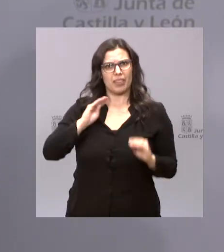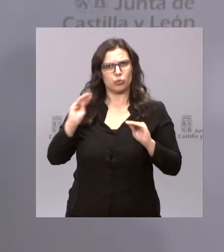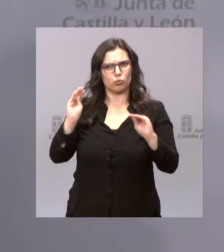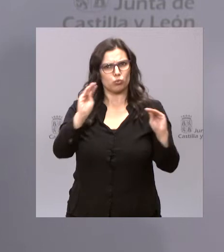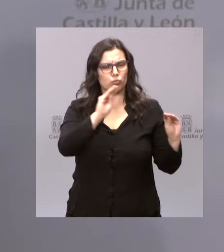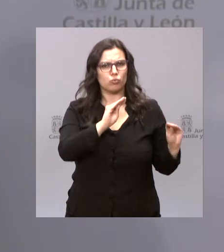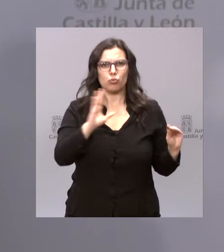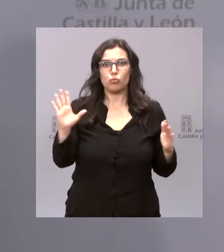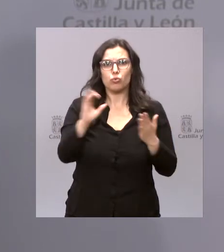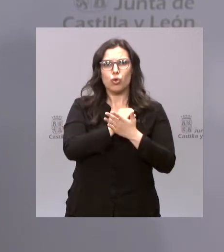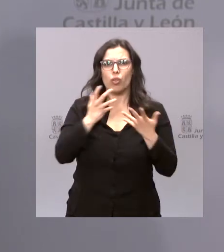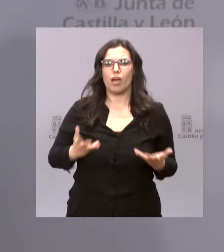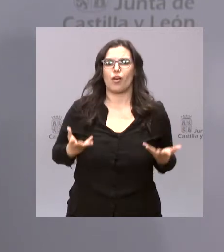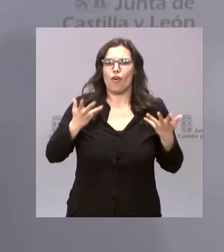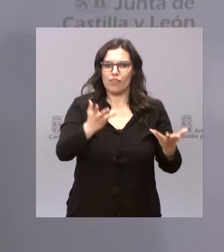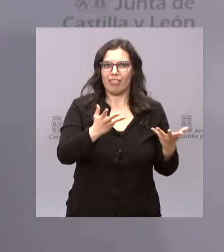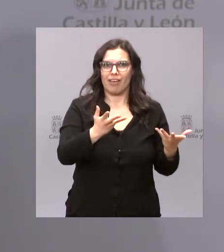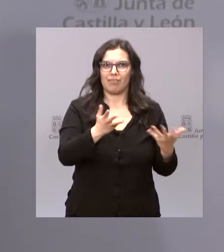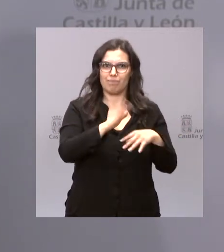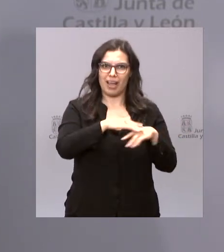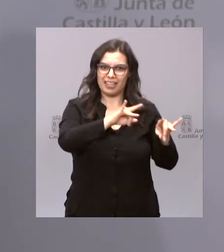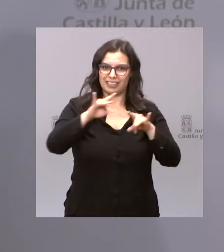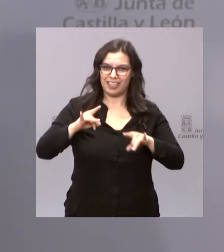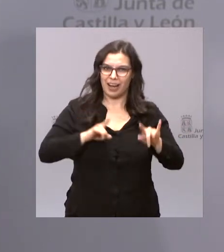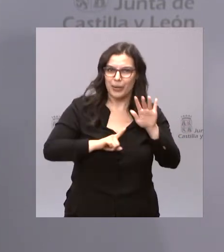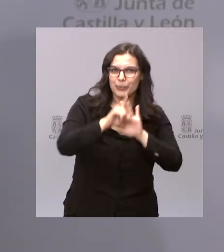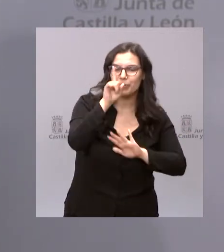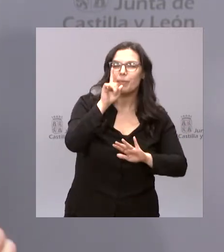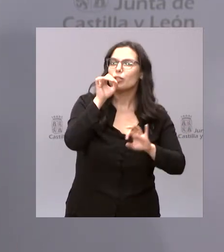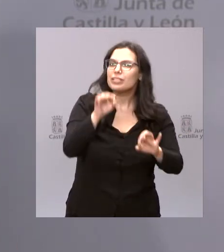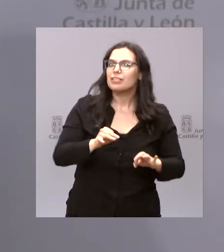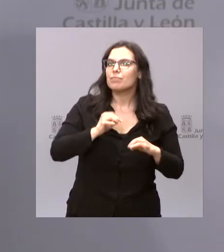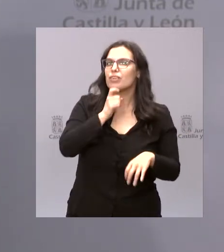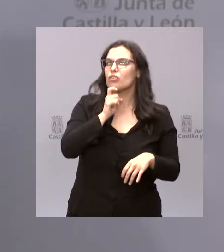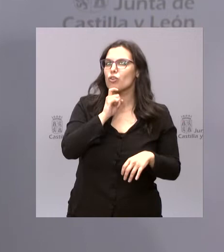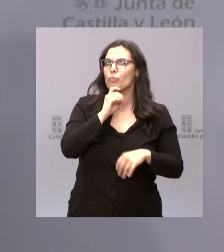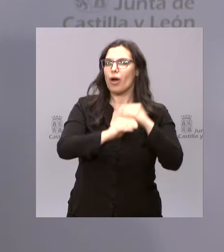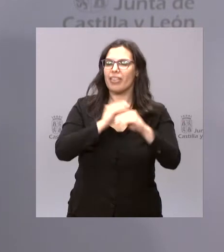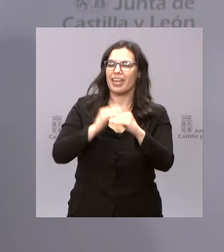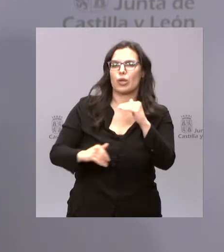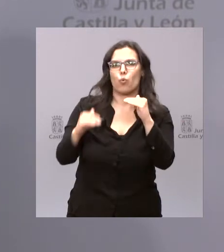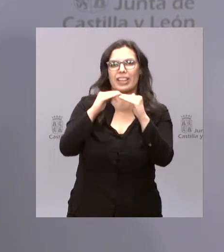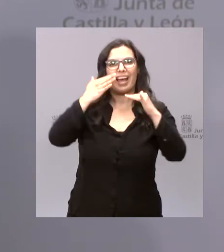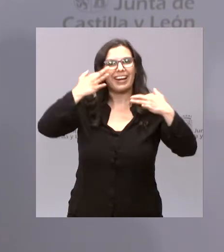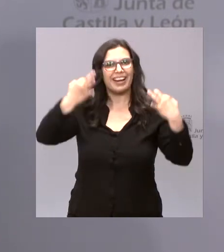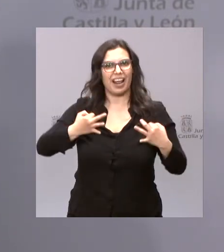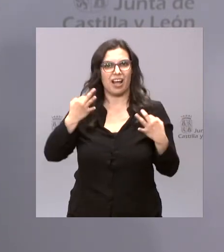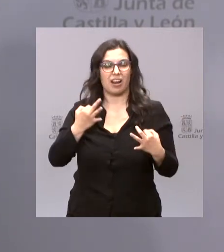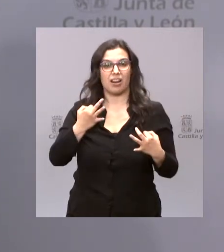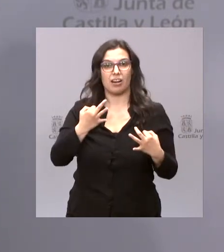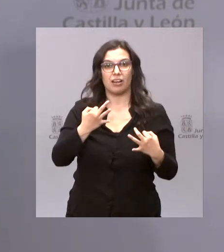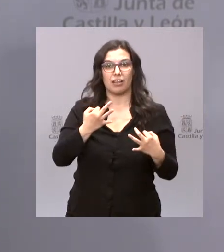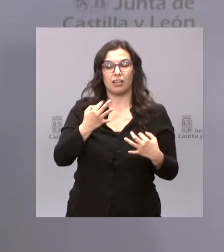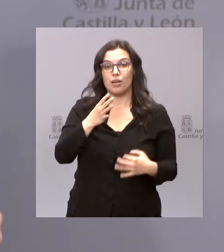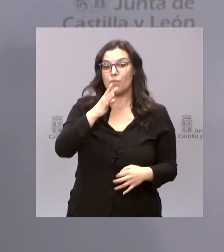muchas, estén al servicio de nuestra tierra, pero siempre desde una igualdad real, porque por encima de